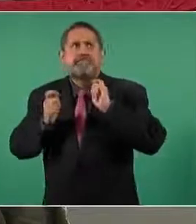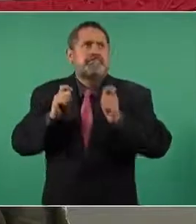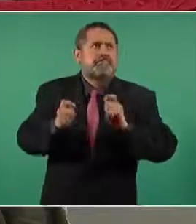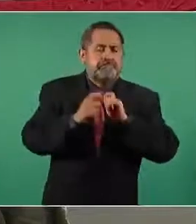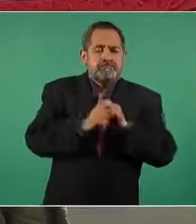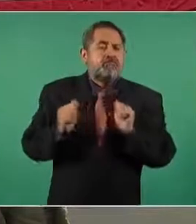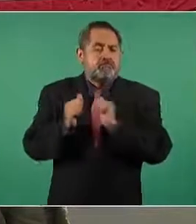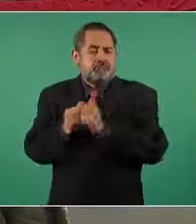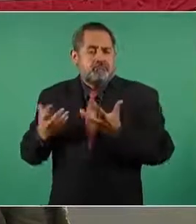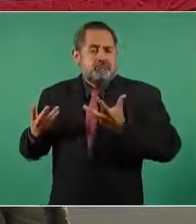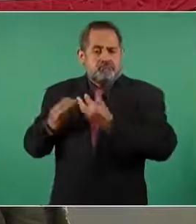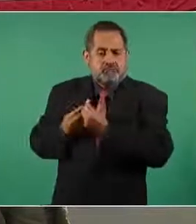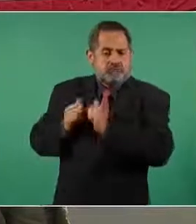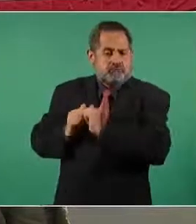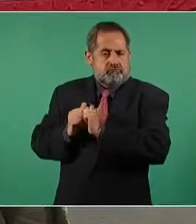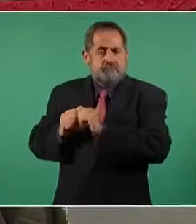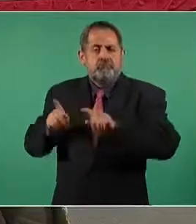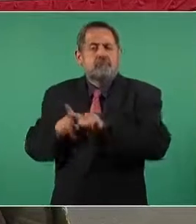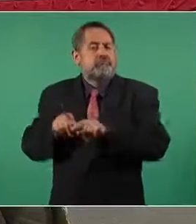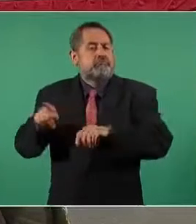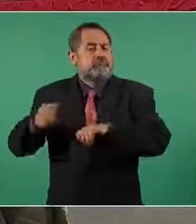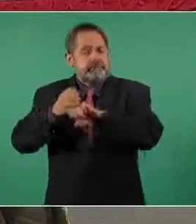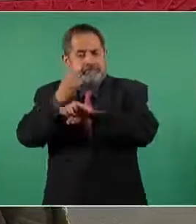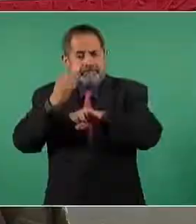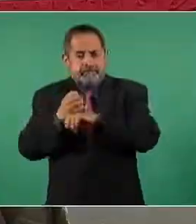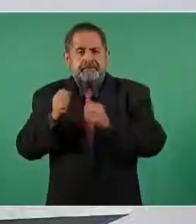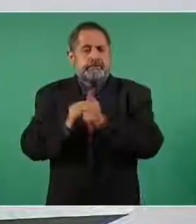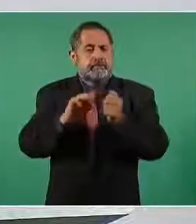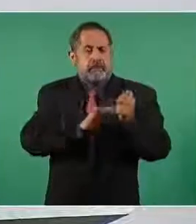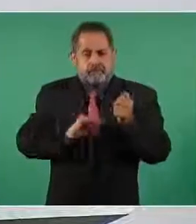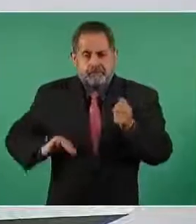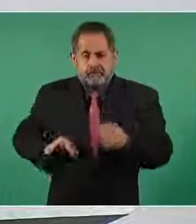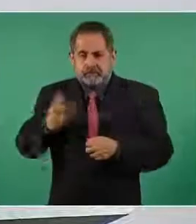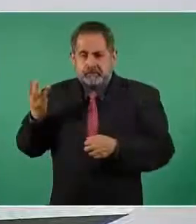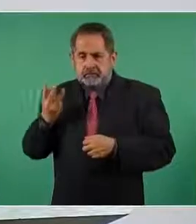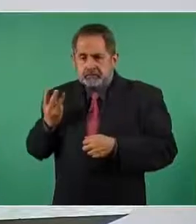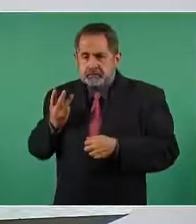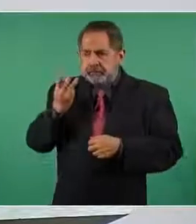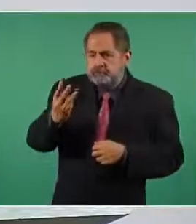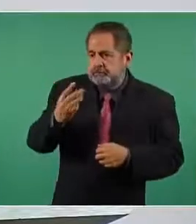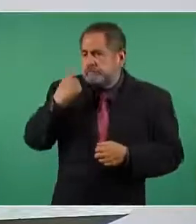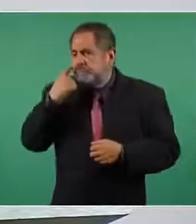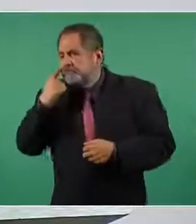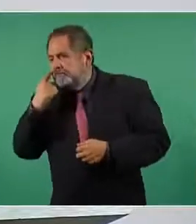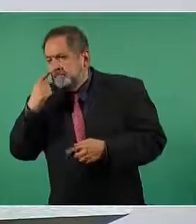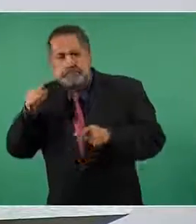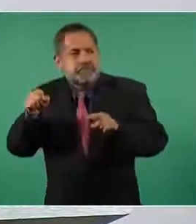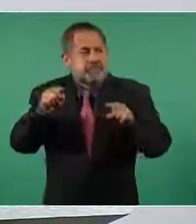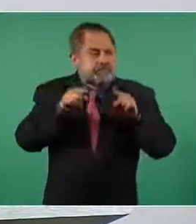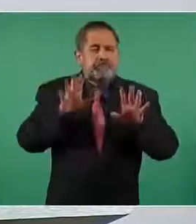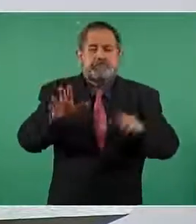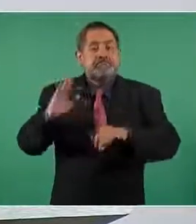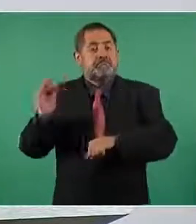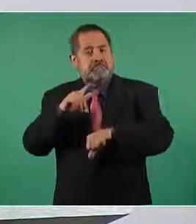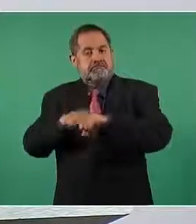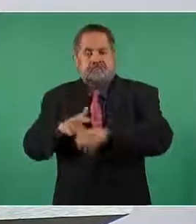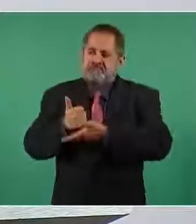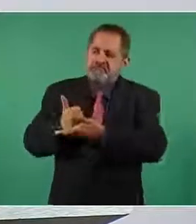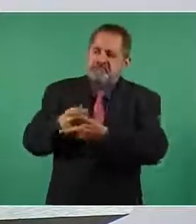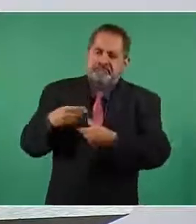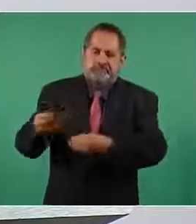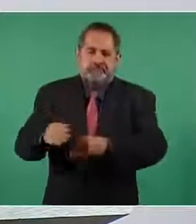manera conjunta con el estado y con el municipio. Aquí la transparencia, la objetividad